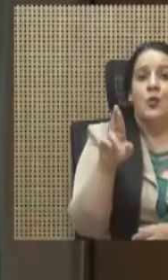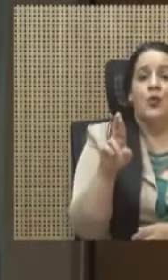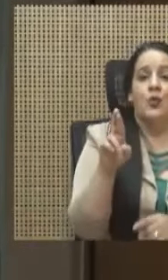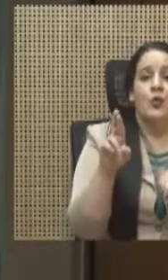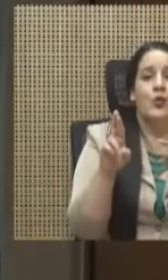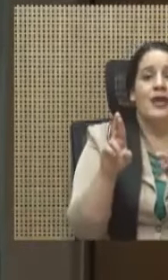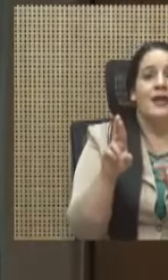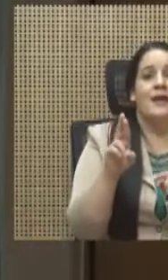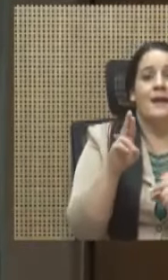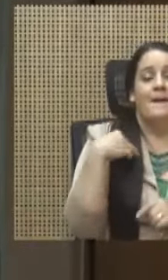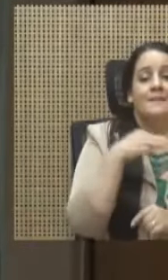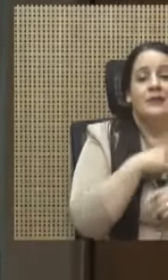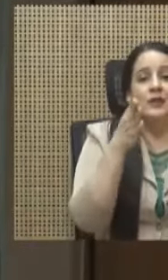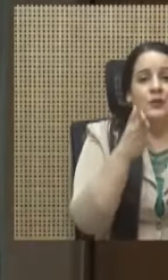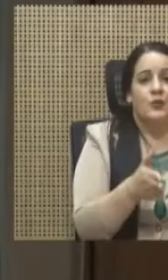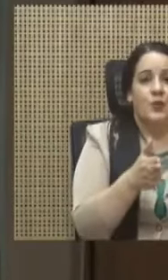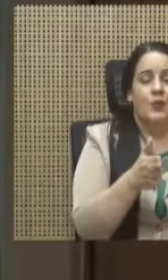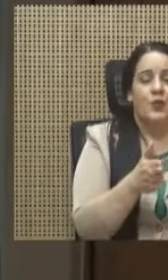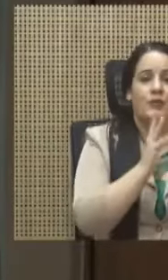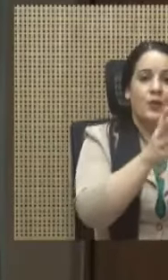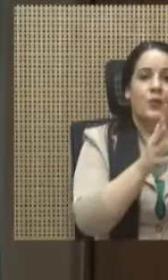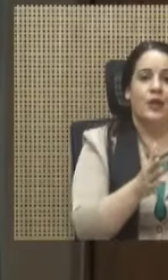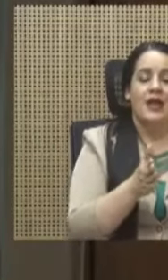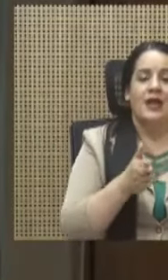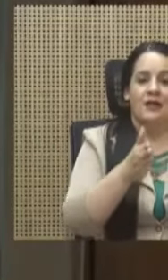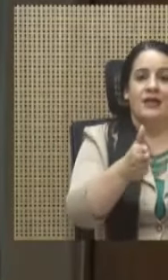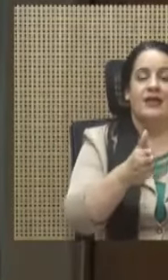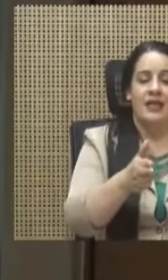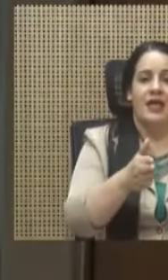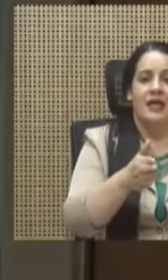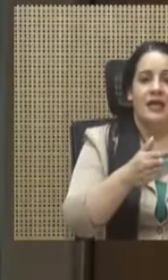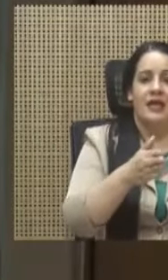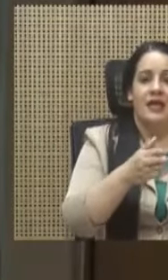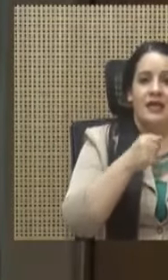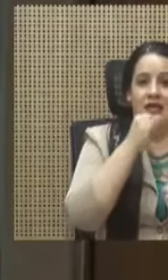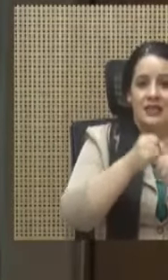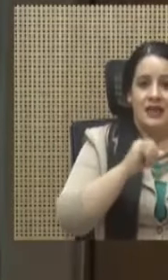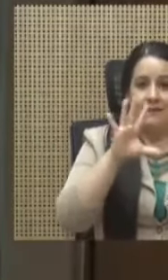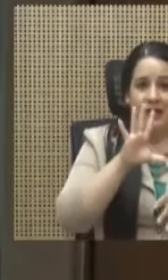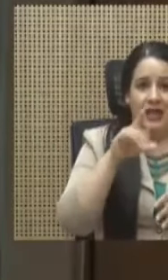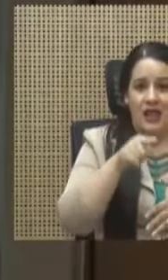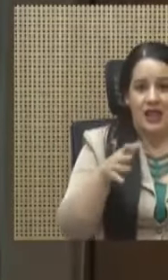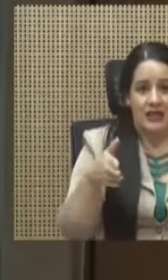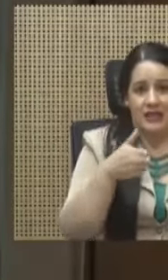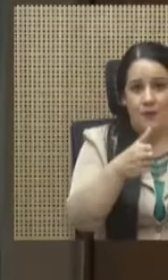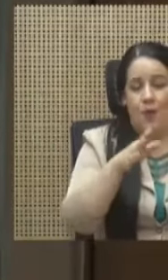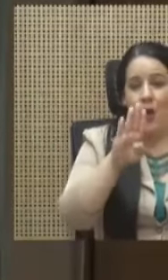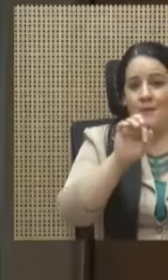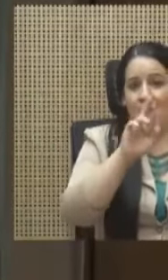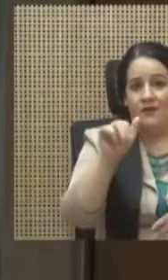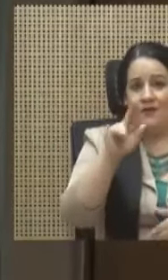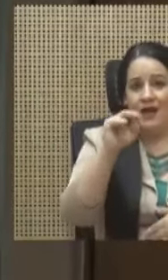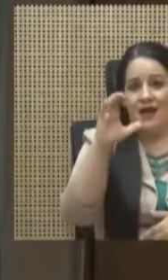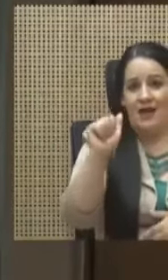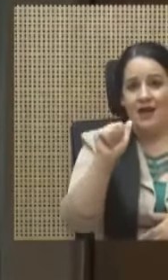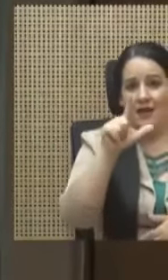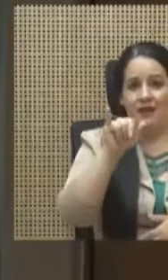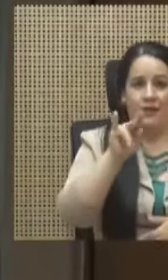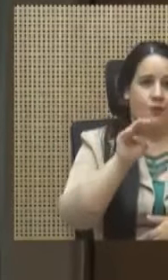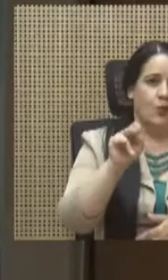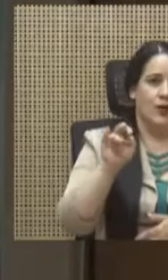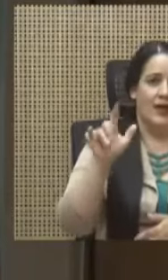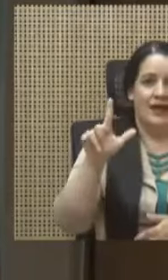que dejó la carretera Interamericana el tramo eh Barranca limonal en ruinas